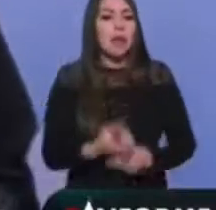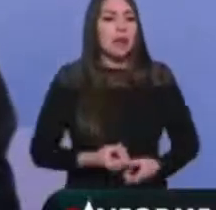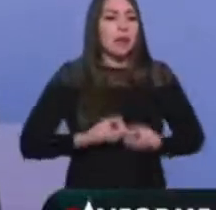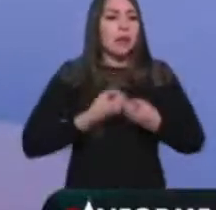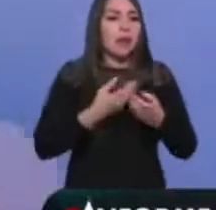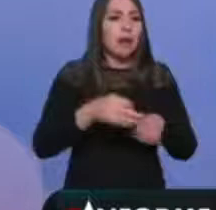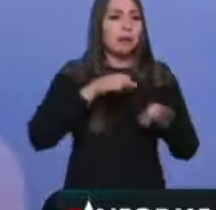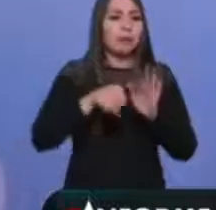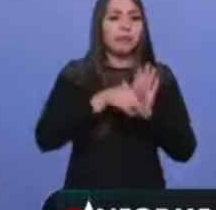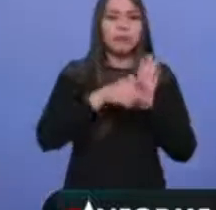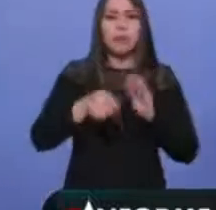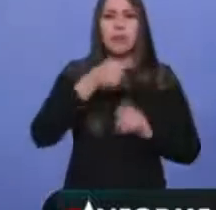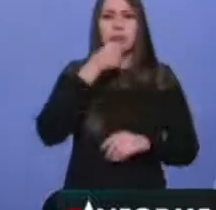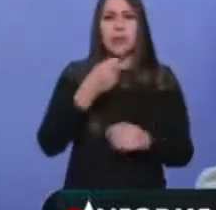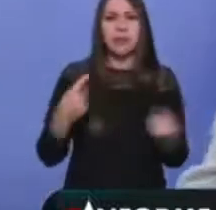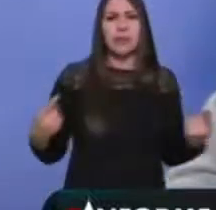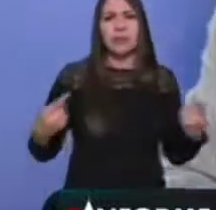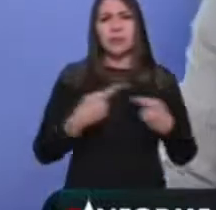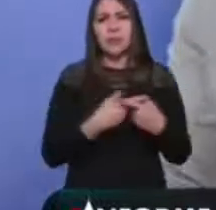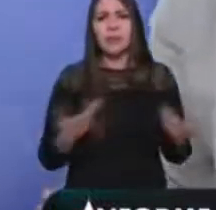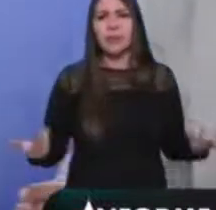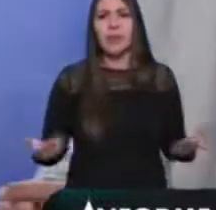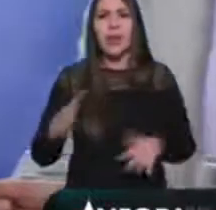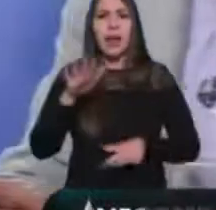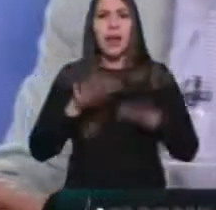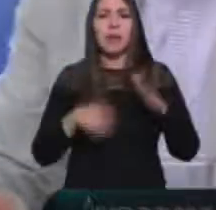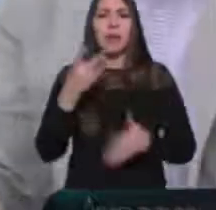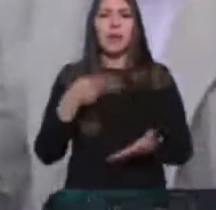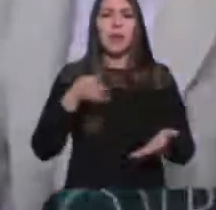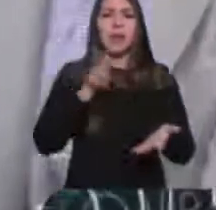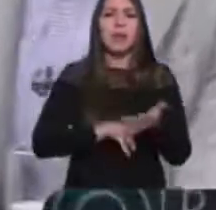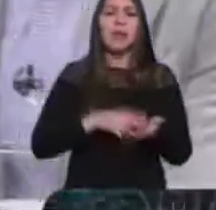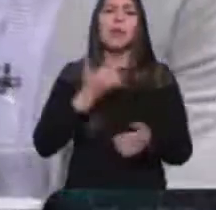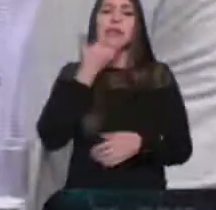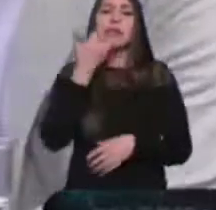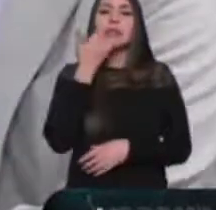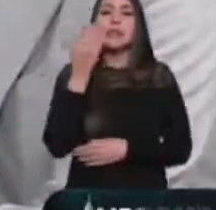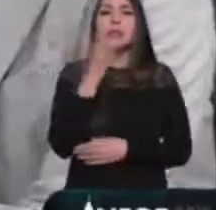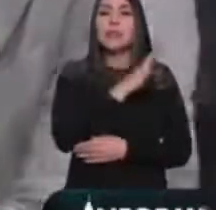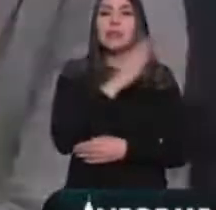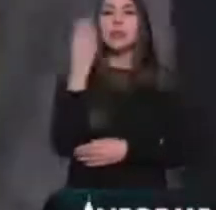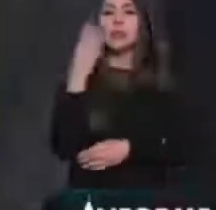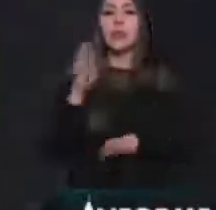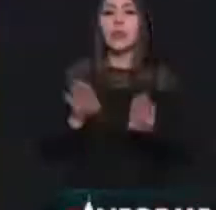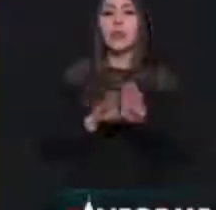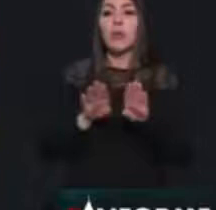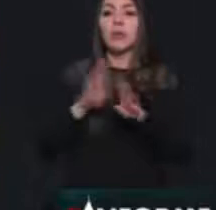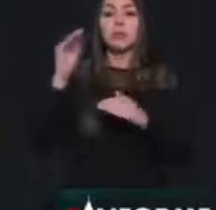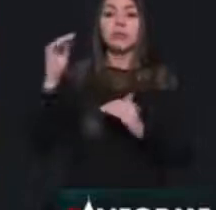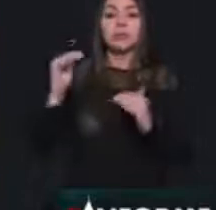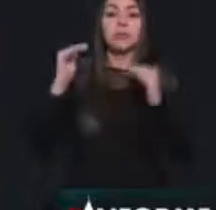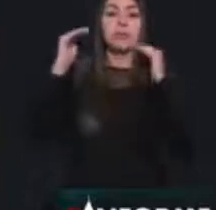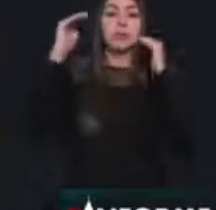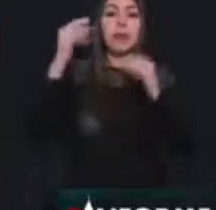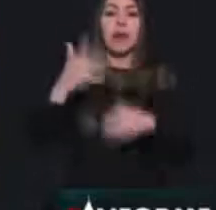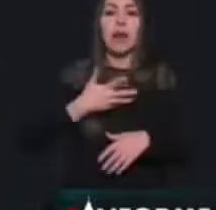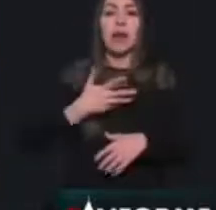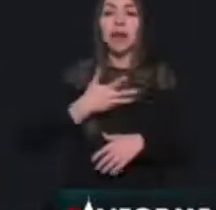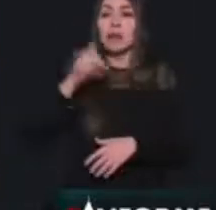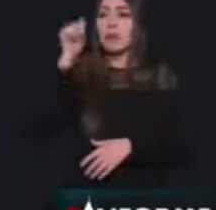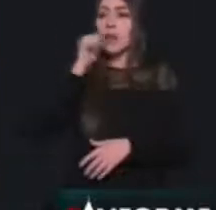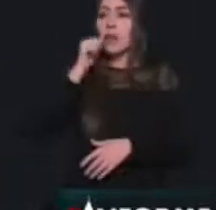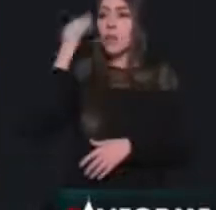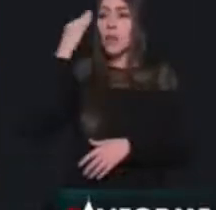etcétera. Creo que esta es una doble moral que se tiene a veces entre una cierta superioridad por llevar muchos años